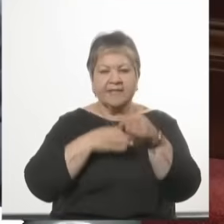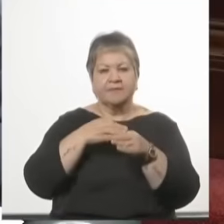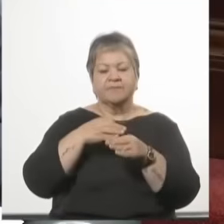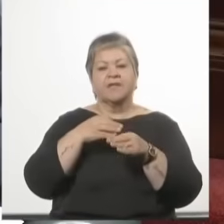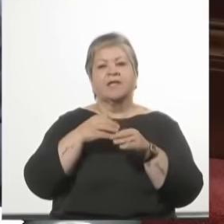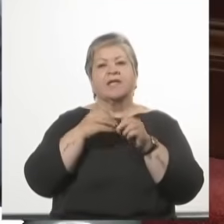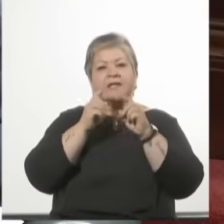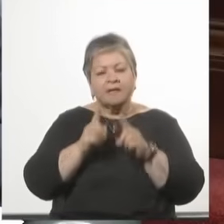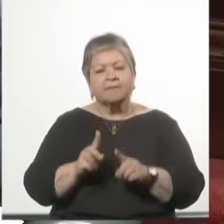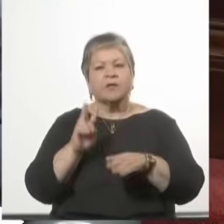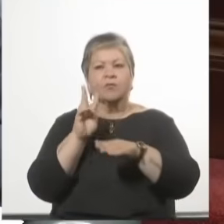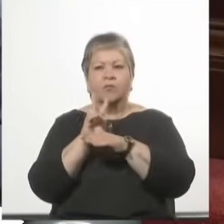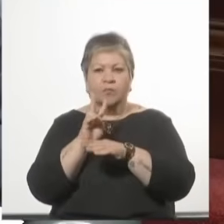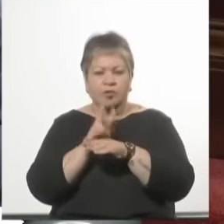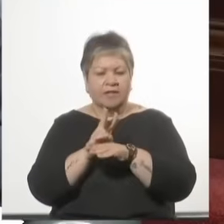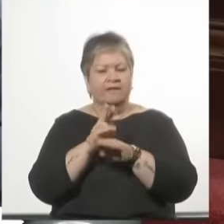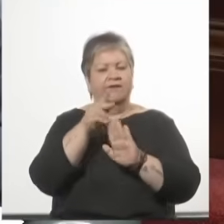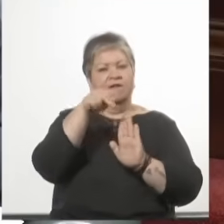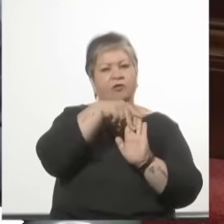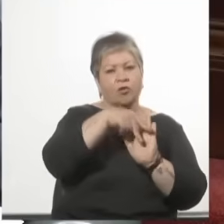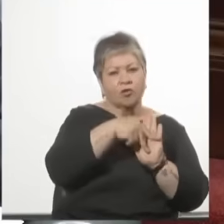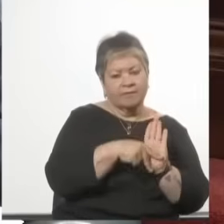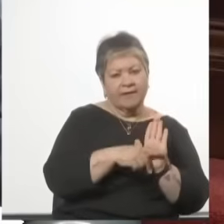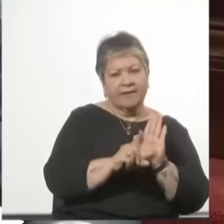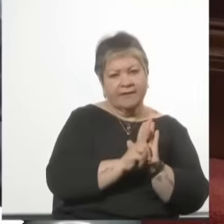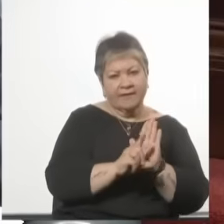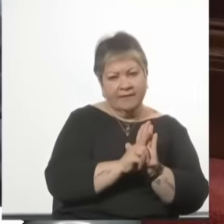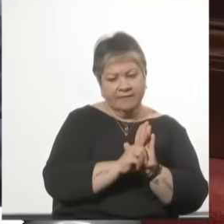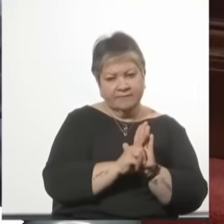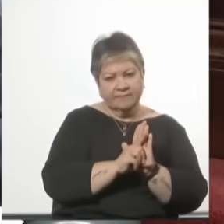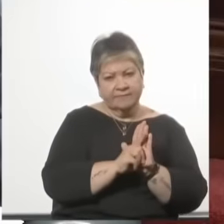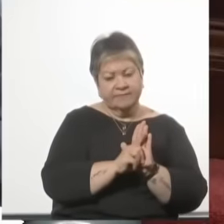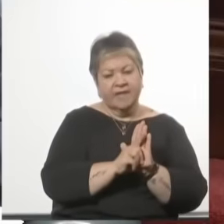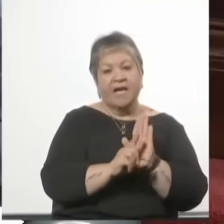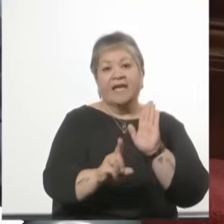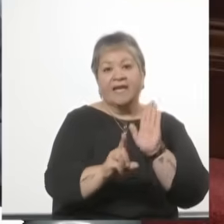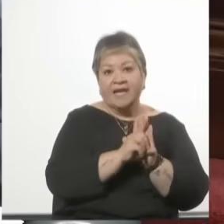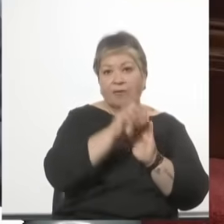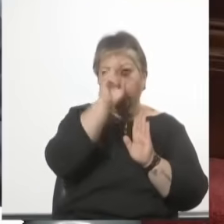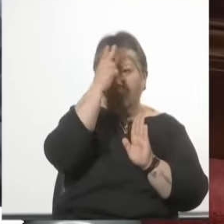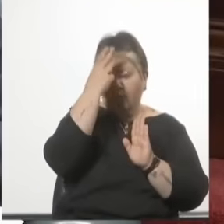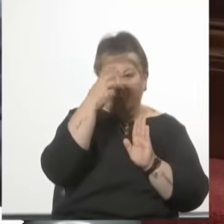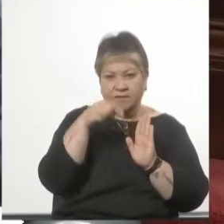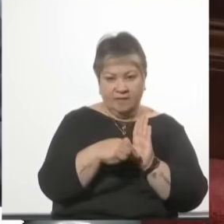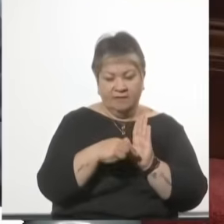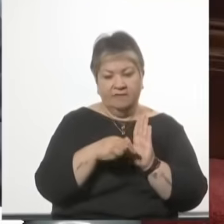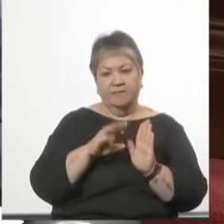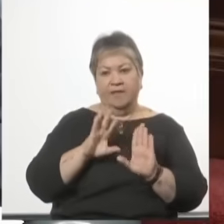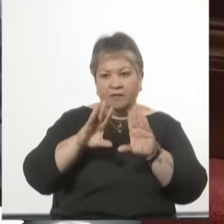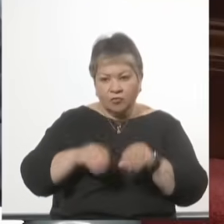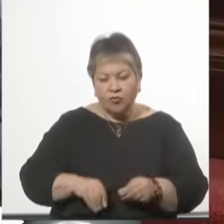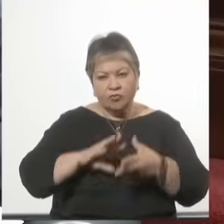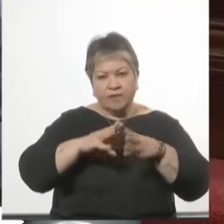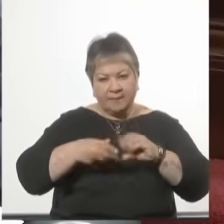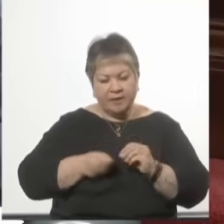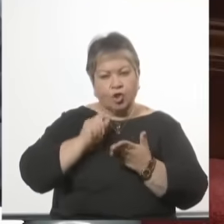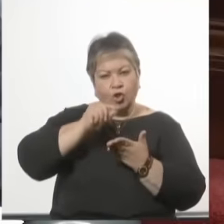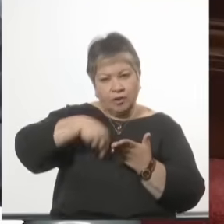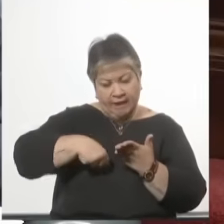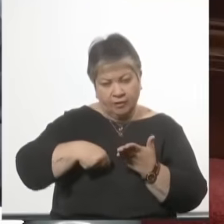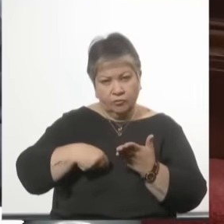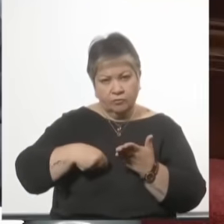legales citadas que resultan aplicables al contrato, ley uruguaya para todos los aspectos inherentes a la interpretación del mismo,